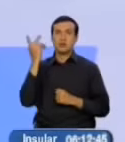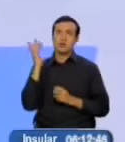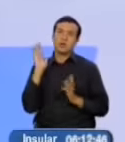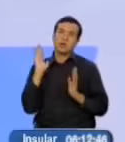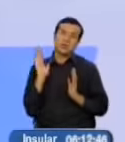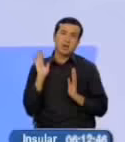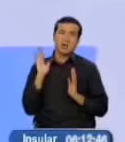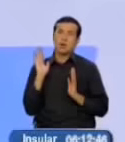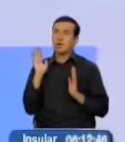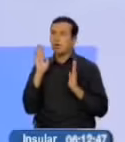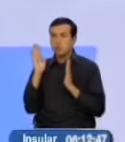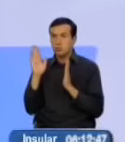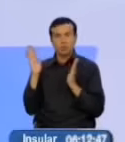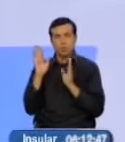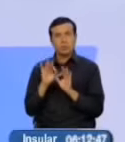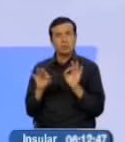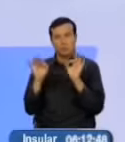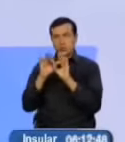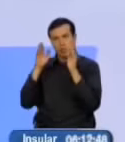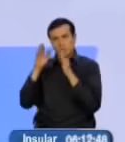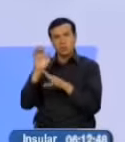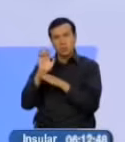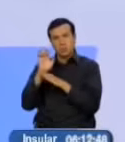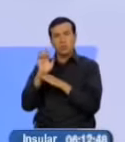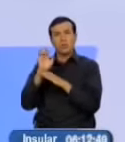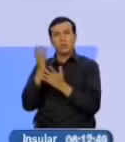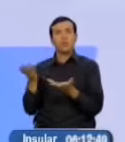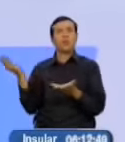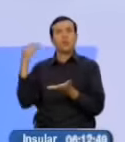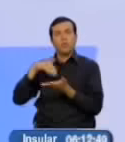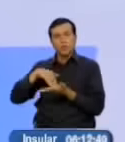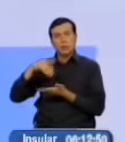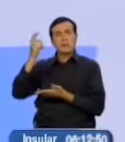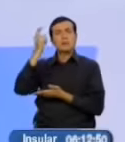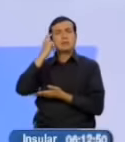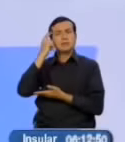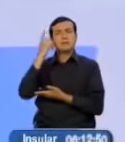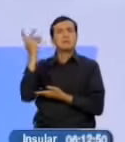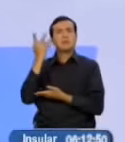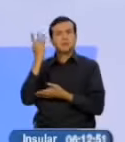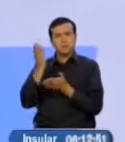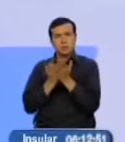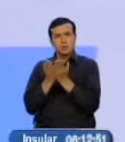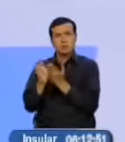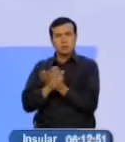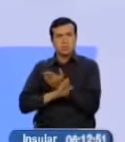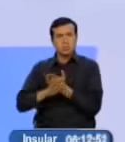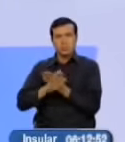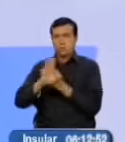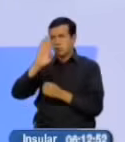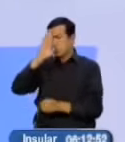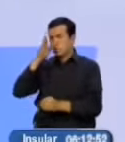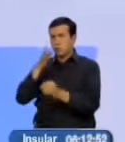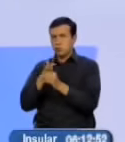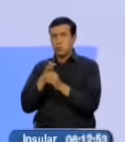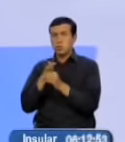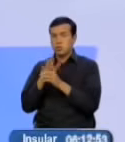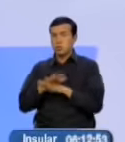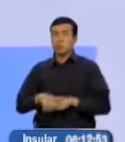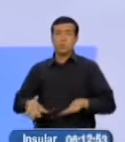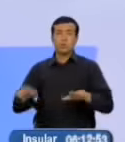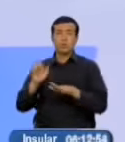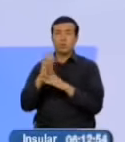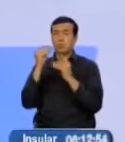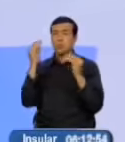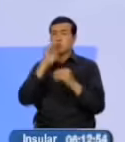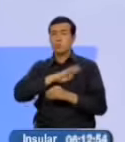preocupamos por estas cosas, pero en realidad es muy importante en el país, y es recuperar la idea de los servicios básicos como un objetivo. Hoy todavía en el país hay